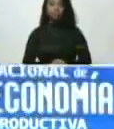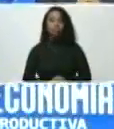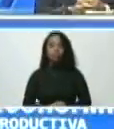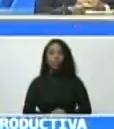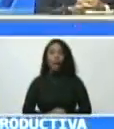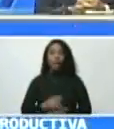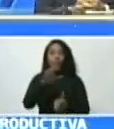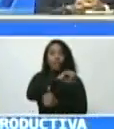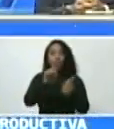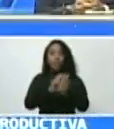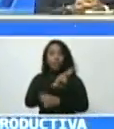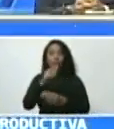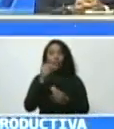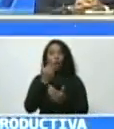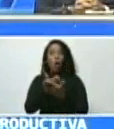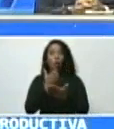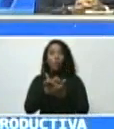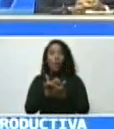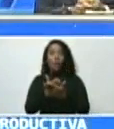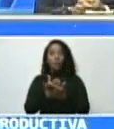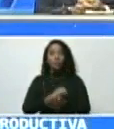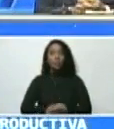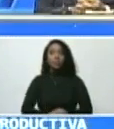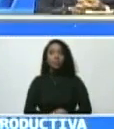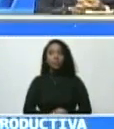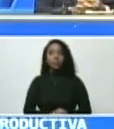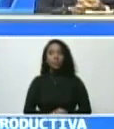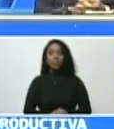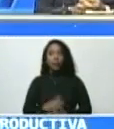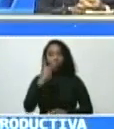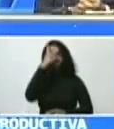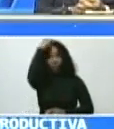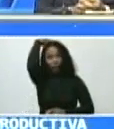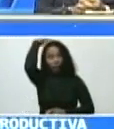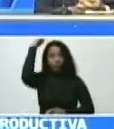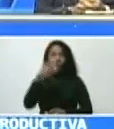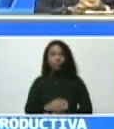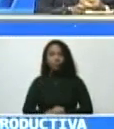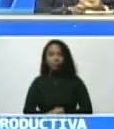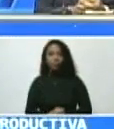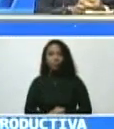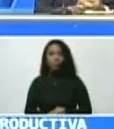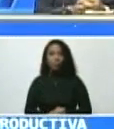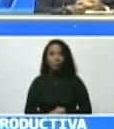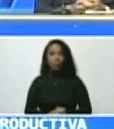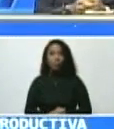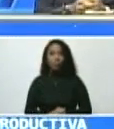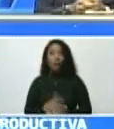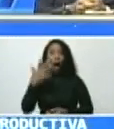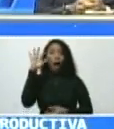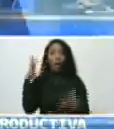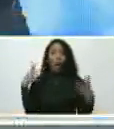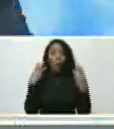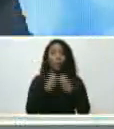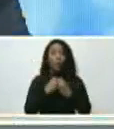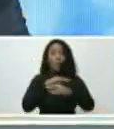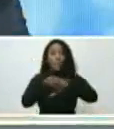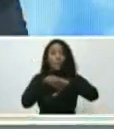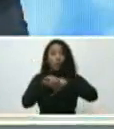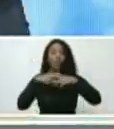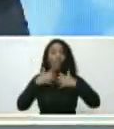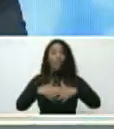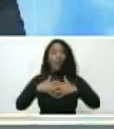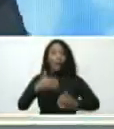el vicepresidente de Economía, Tarek El Aissami, están los compañeros, el ministro de Industria,